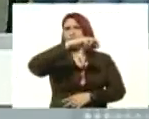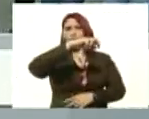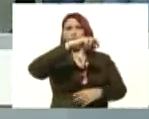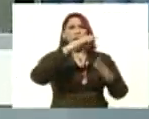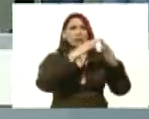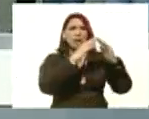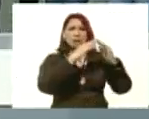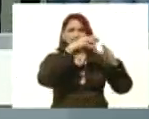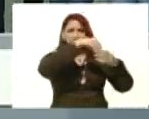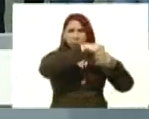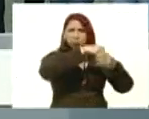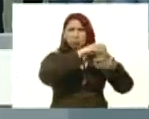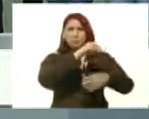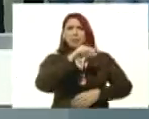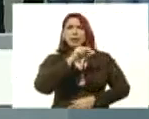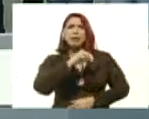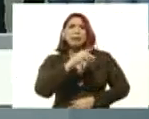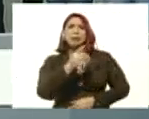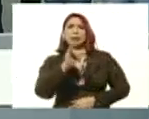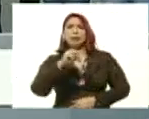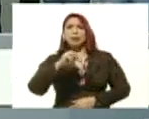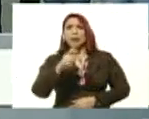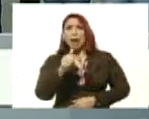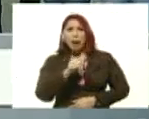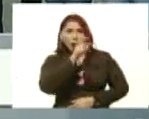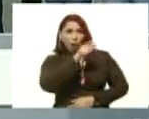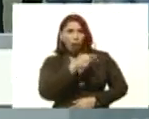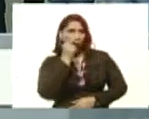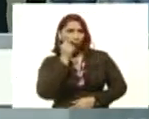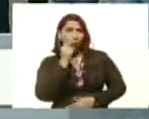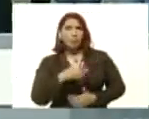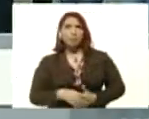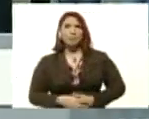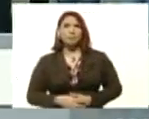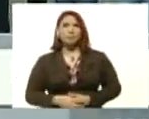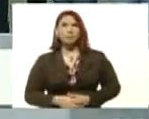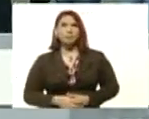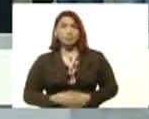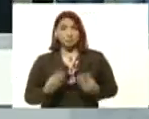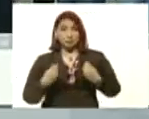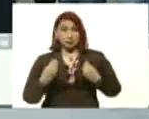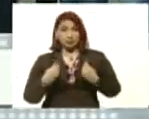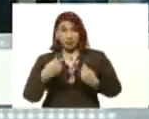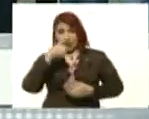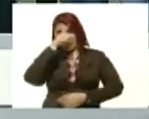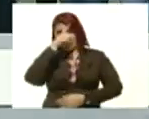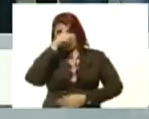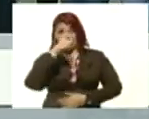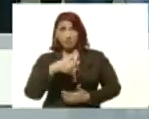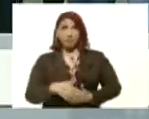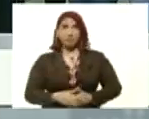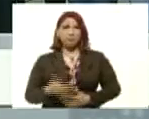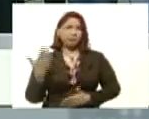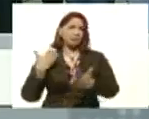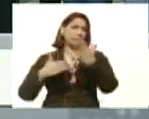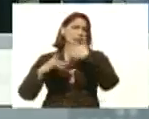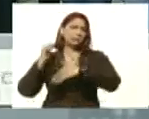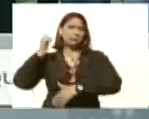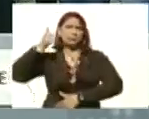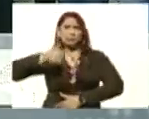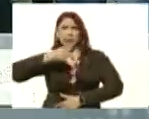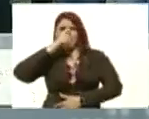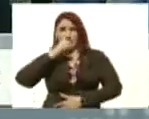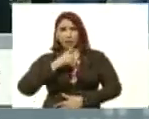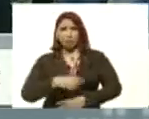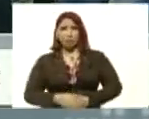Mandingo. Y en la casa de Mandingo, Mandingo, Felipe Rengifo, que vive en Alemania, desde hace años vive en Alemania, ya